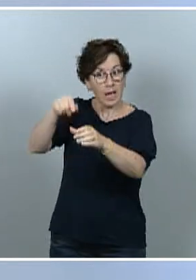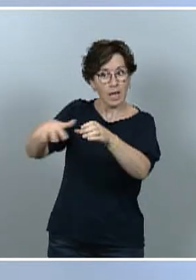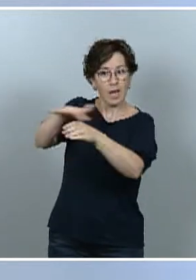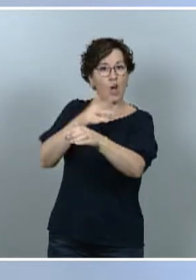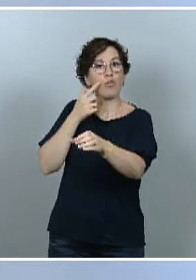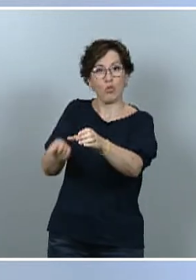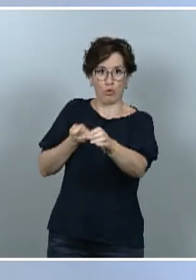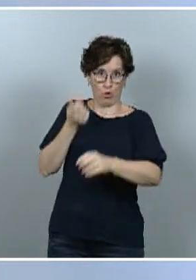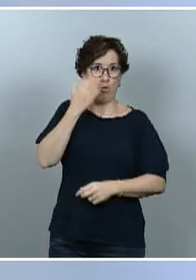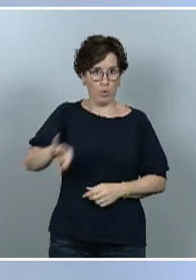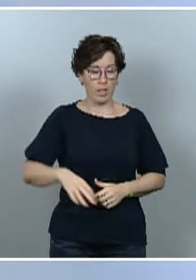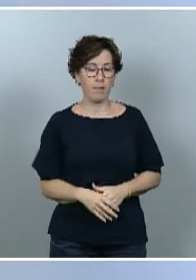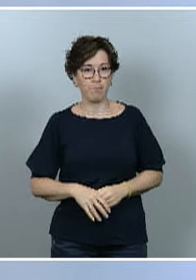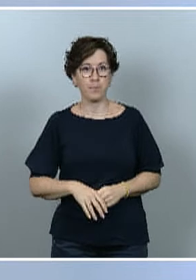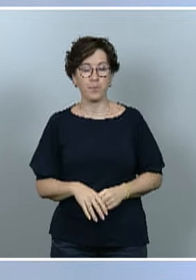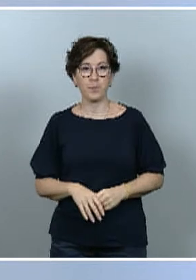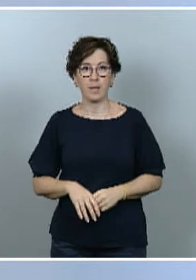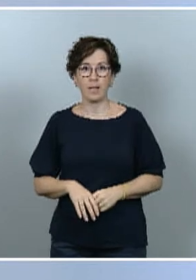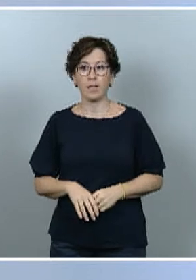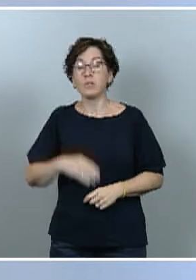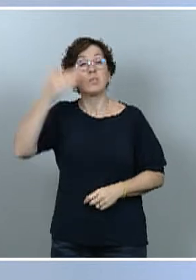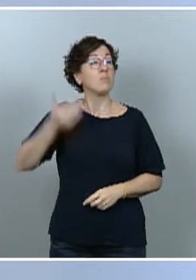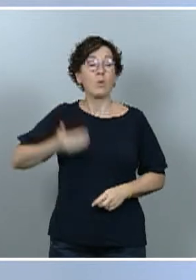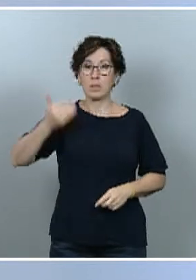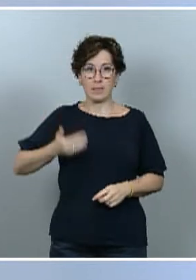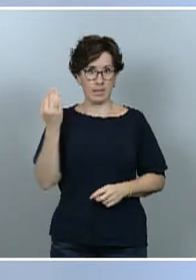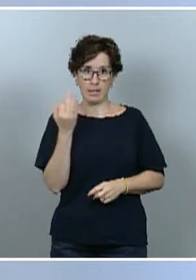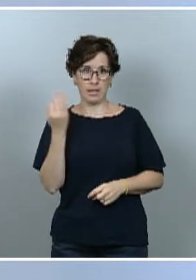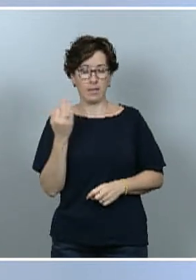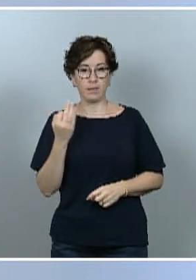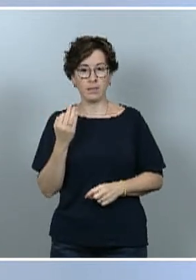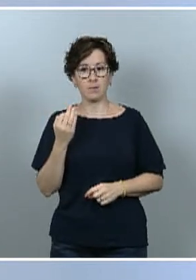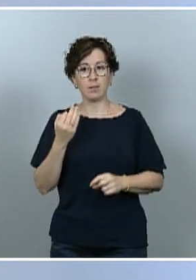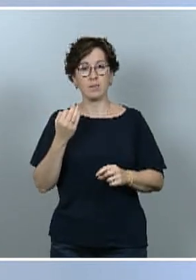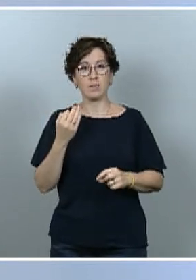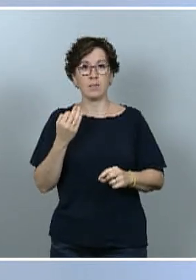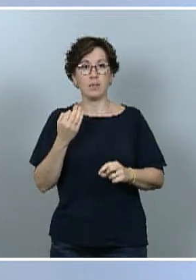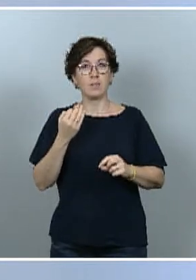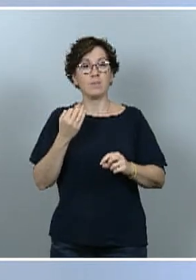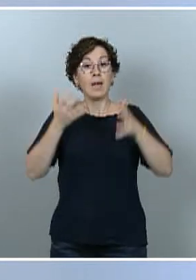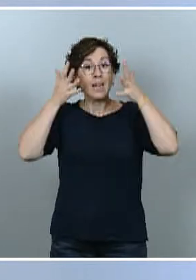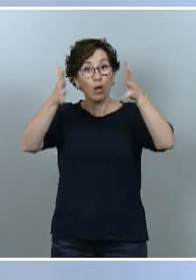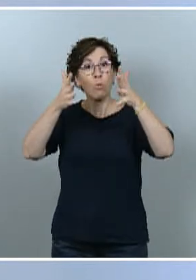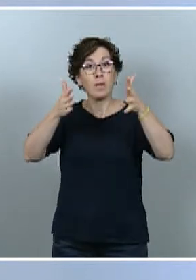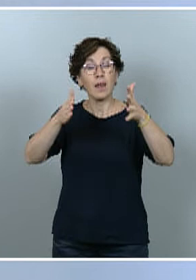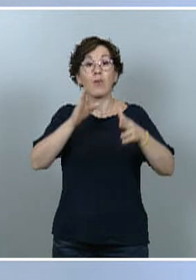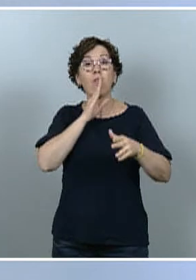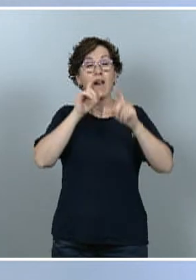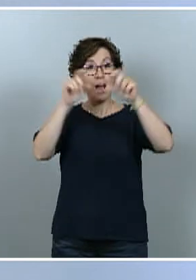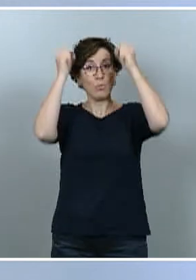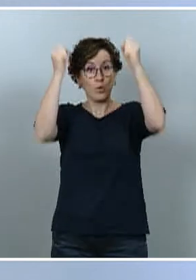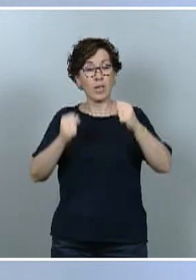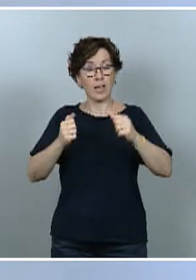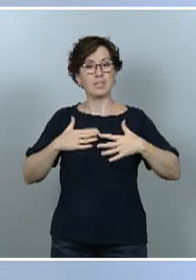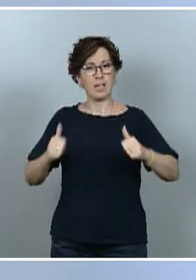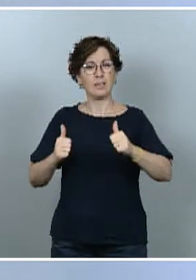por tanto imprescindible seguir a rajatabla, si me permite la expresión, las recomendaciones de las autoridades sanitarias de todas las